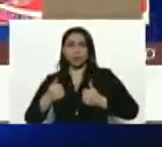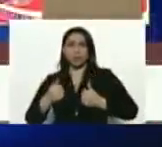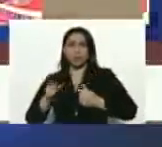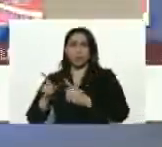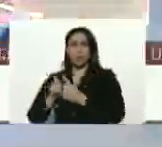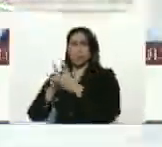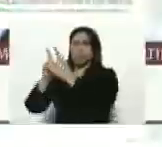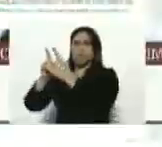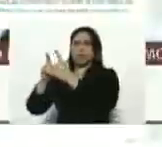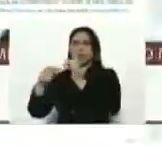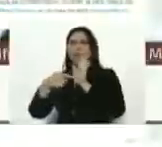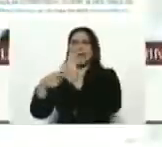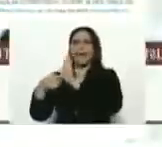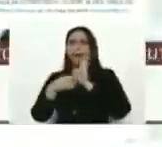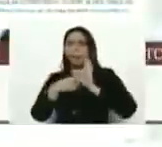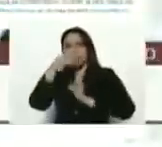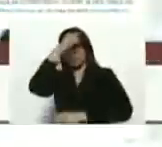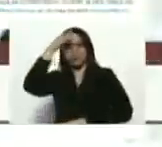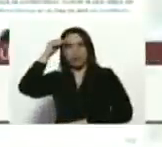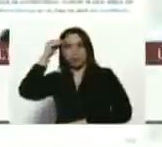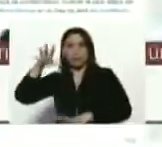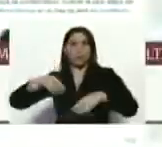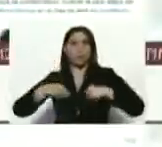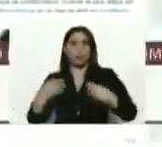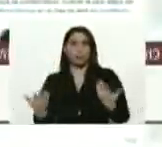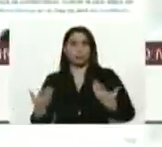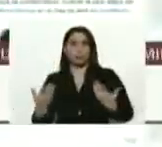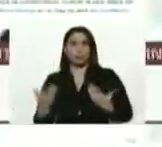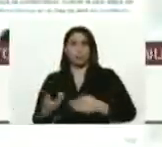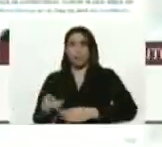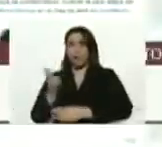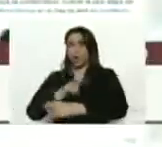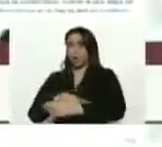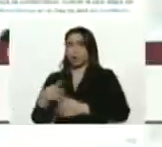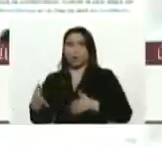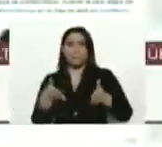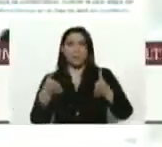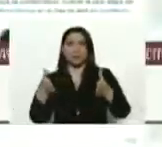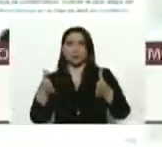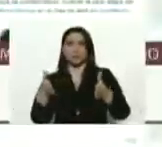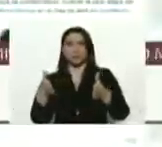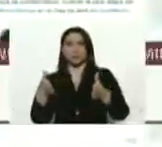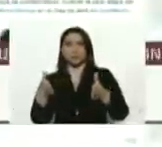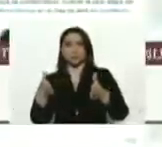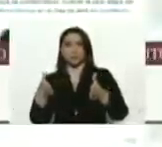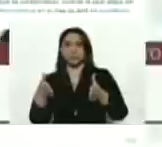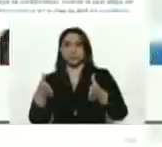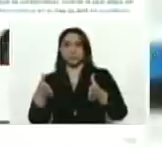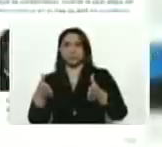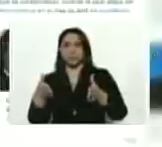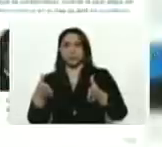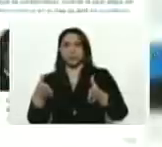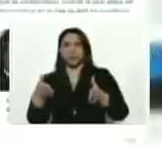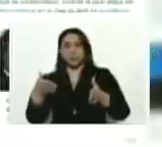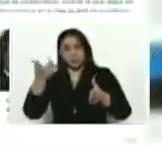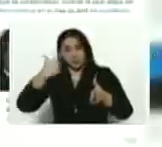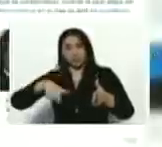Trump. Han tomado el peor camino que uno pudiera